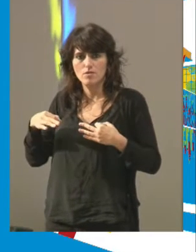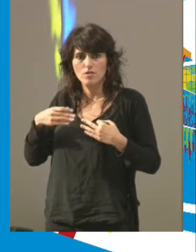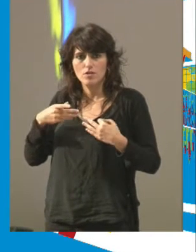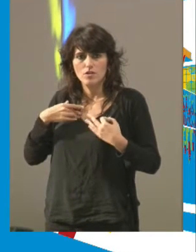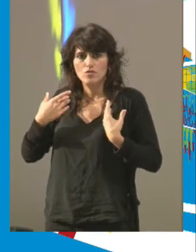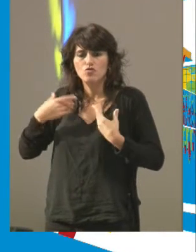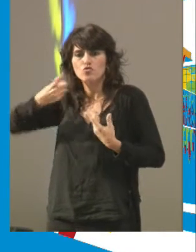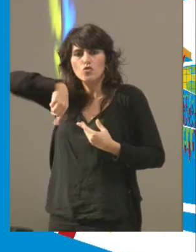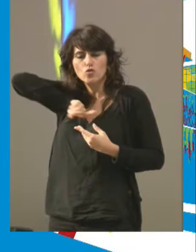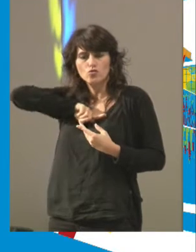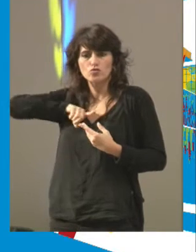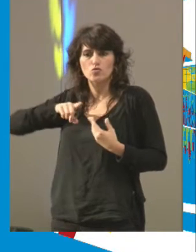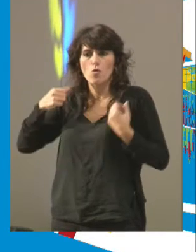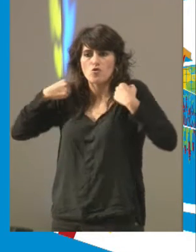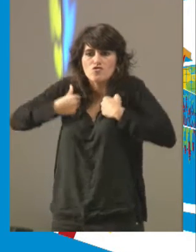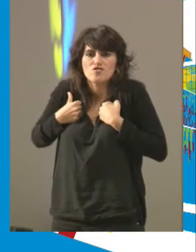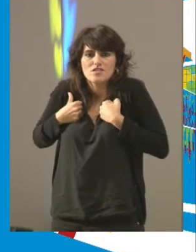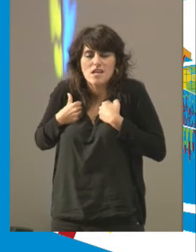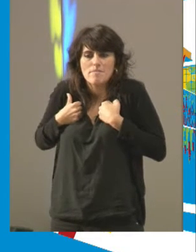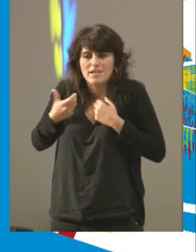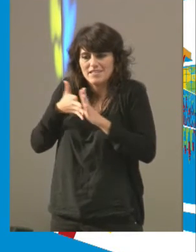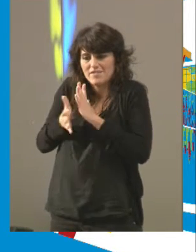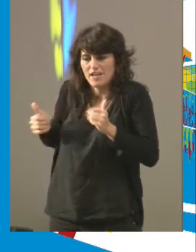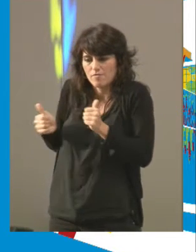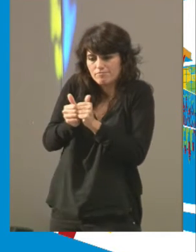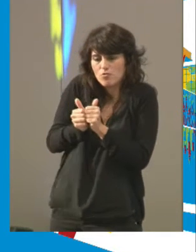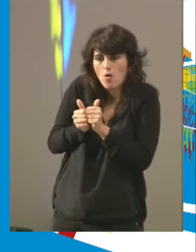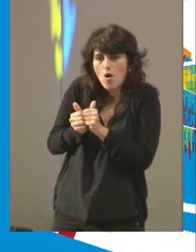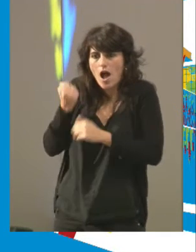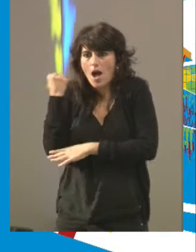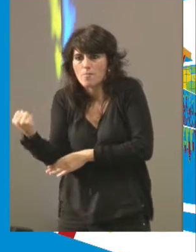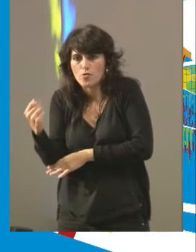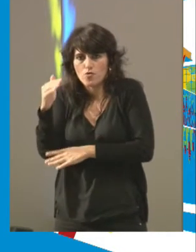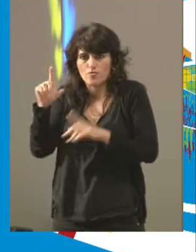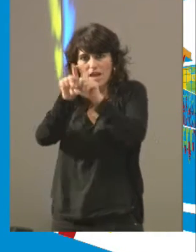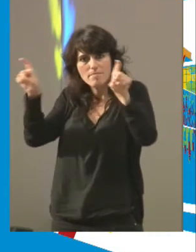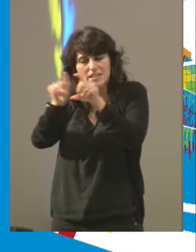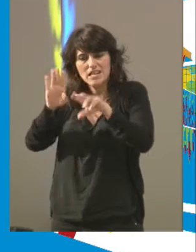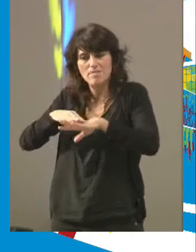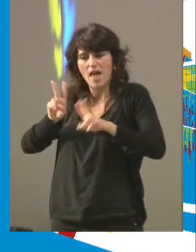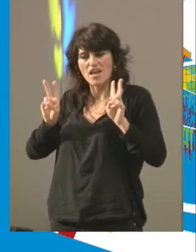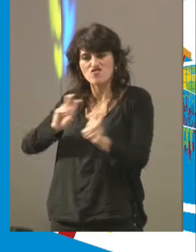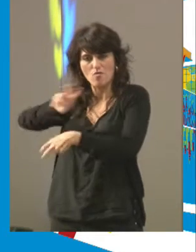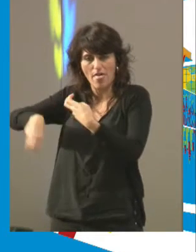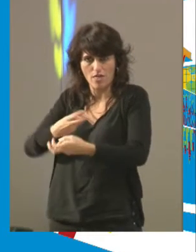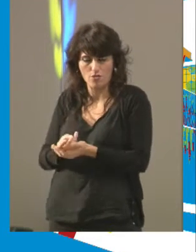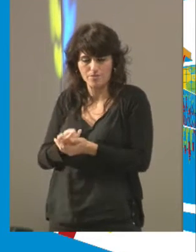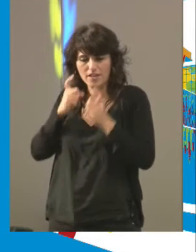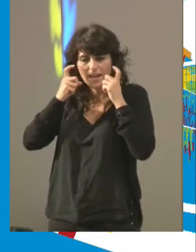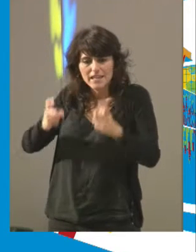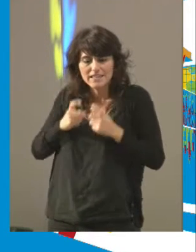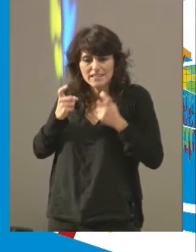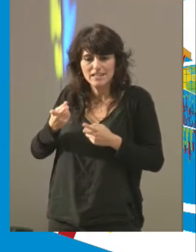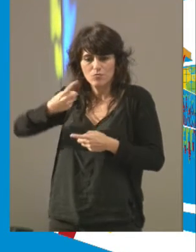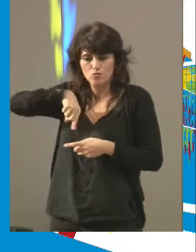somos Sherpas. Intentamos ayudar a las empresas en la escalera de la innovación. Intentamos llevar a